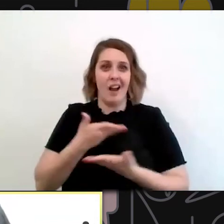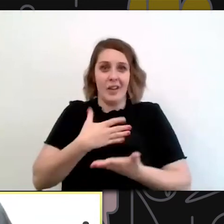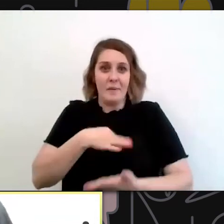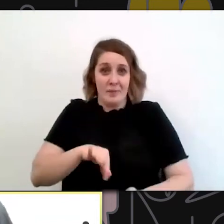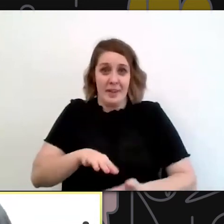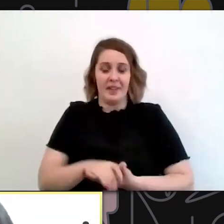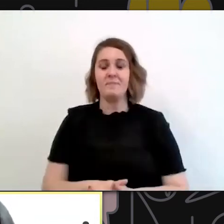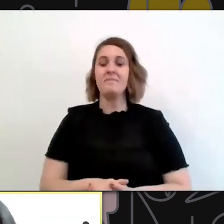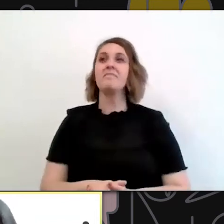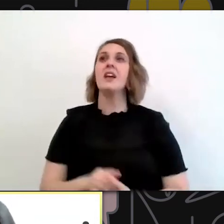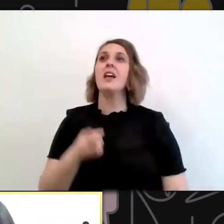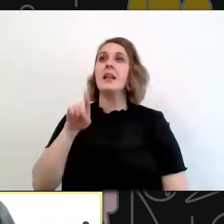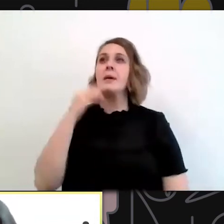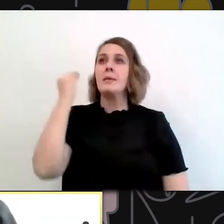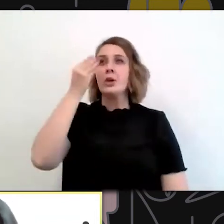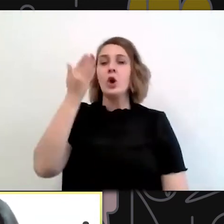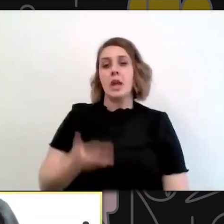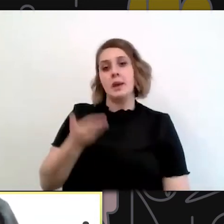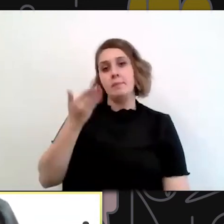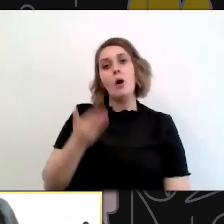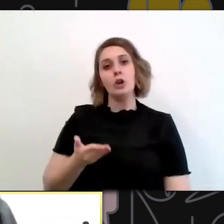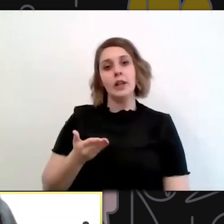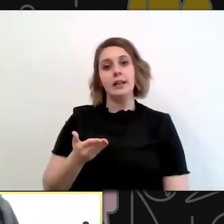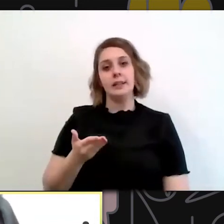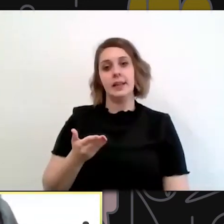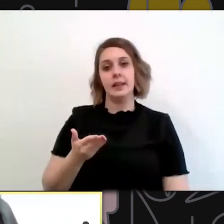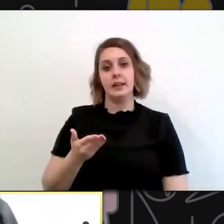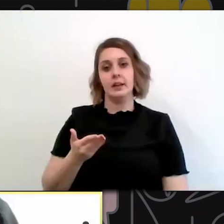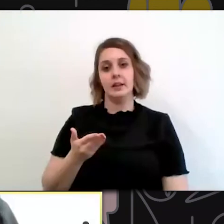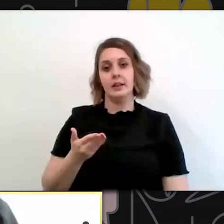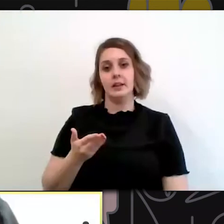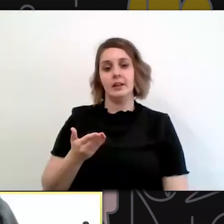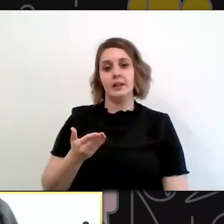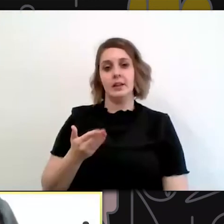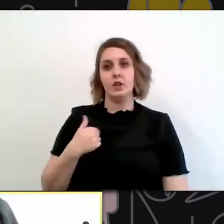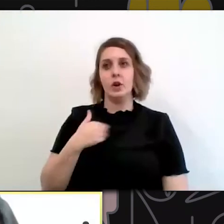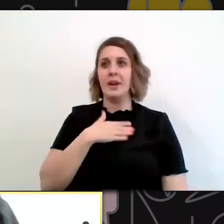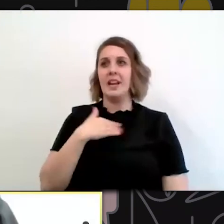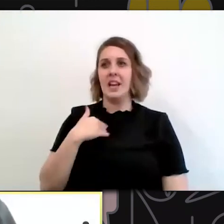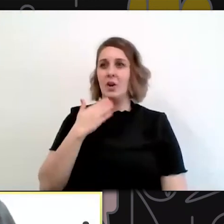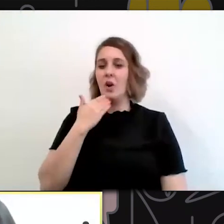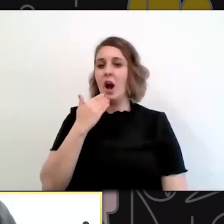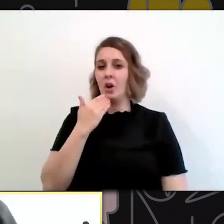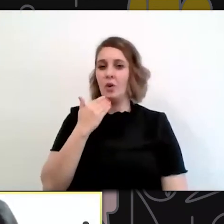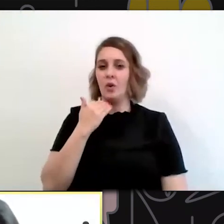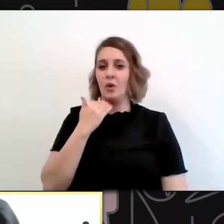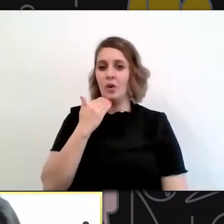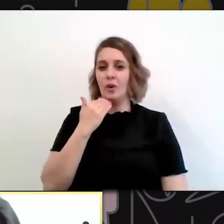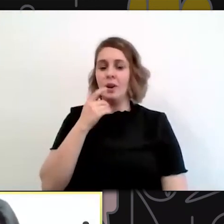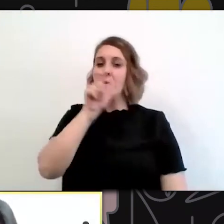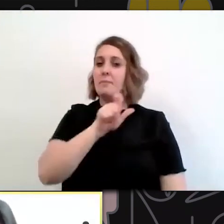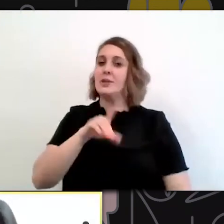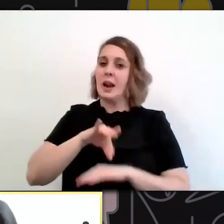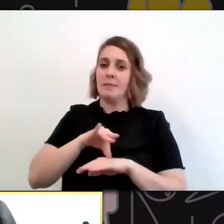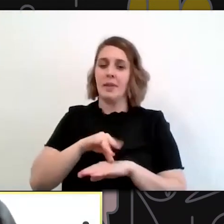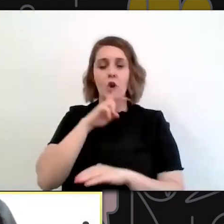que sería muy importante, y tampoco me gustaría que lo tomaran a mal, porque yo valoro mucho el papel de los médicos, como no puede